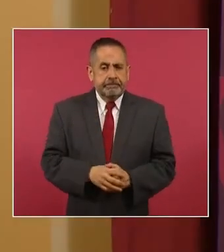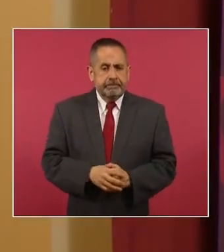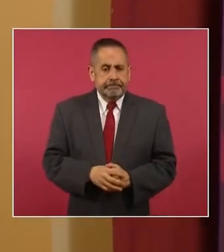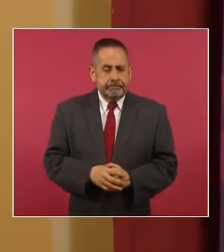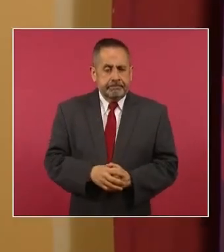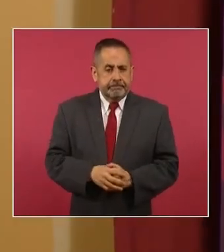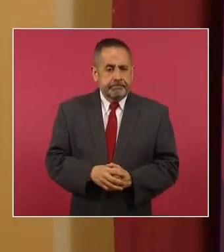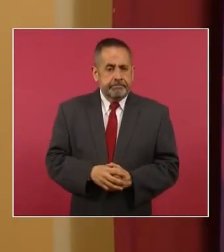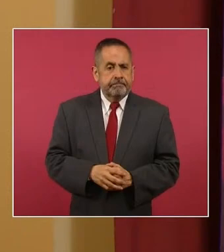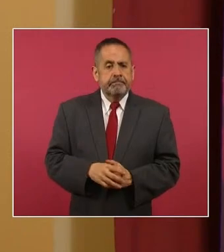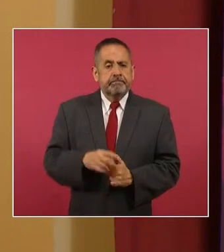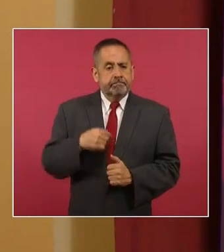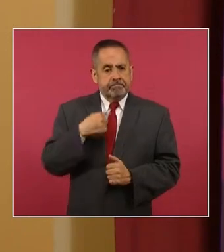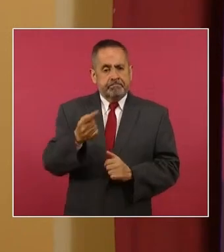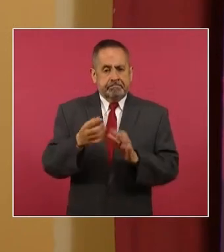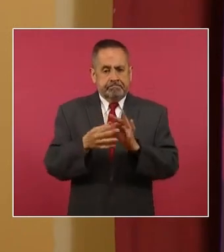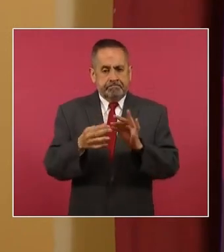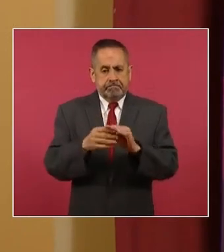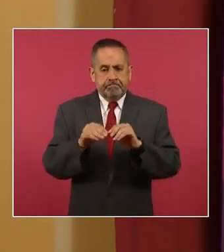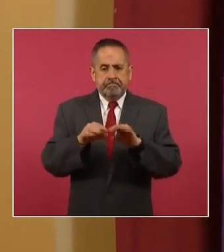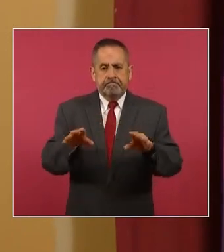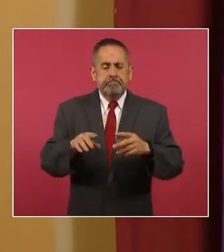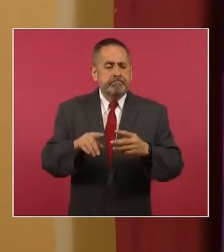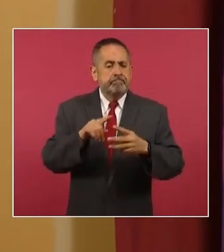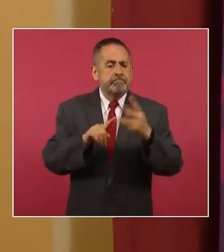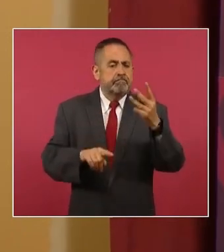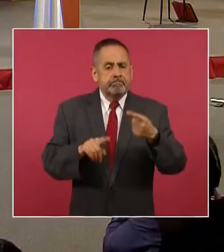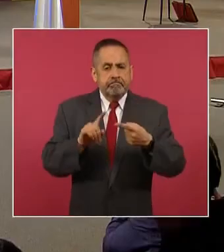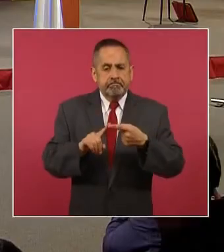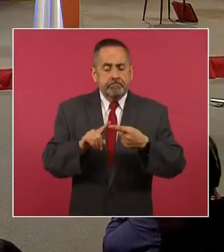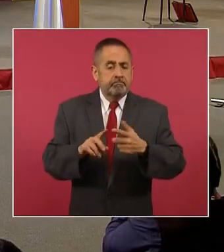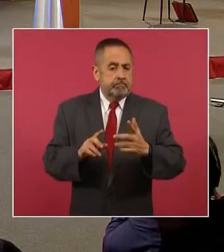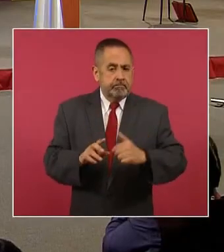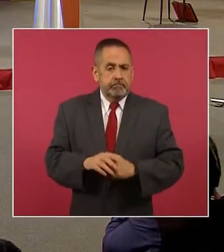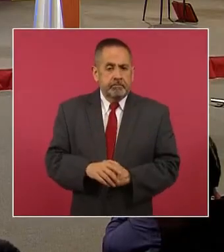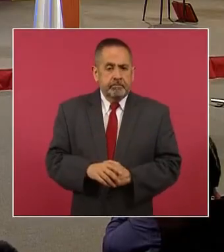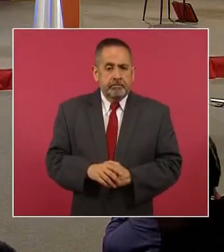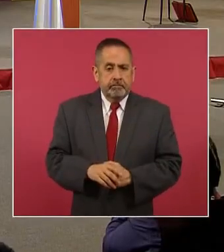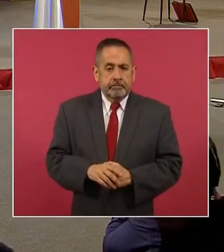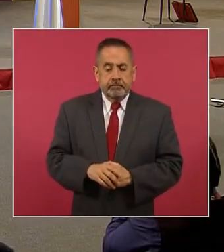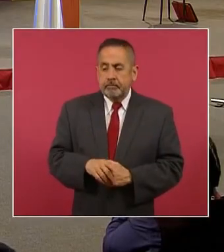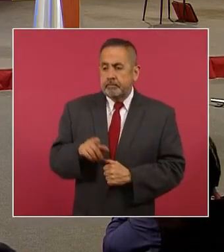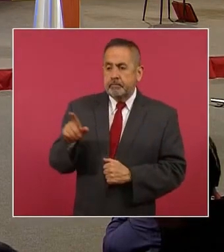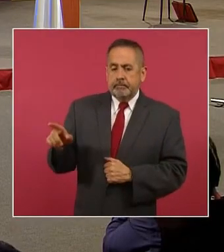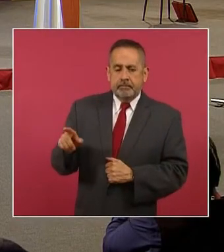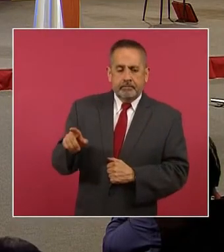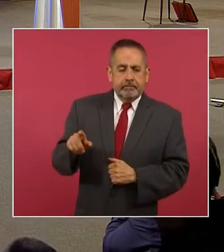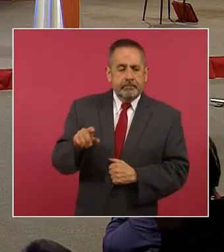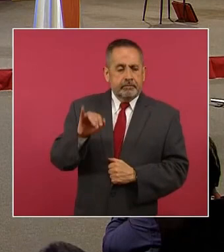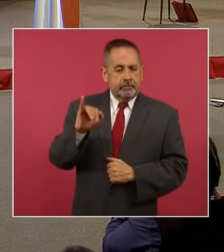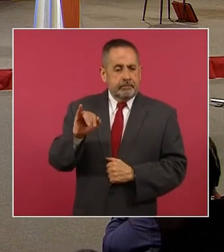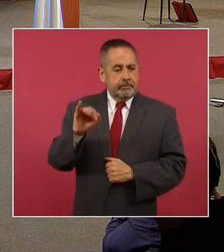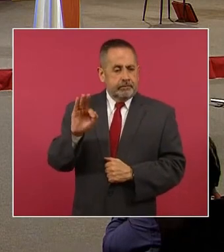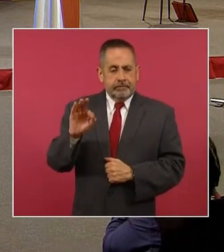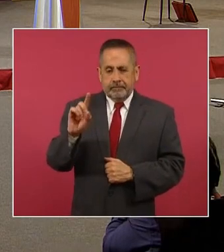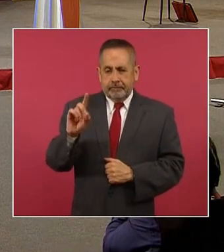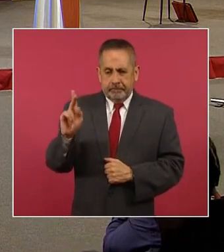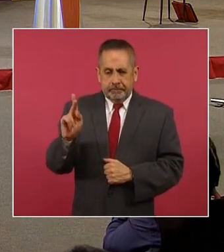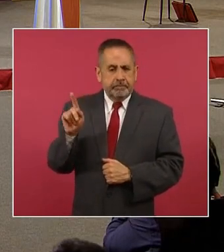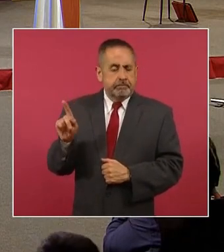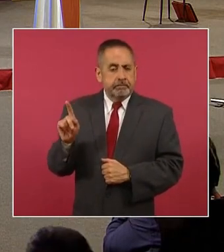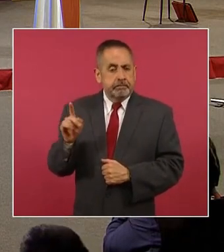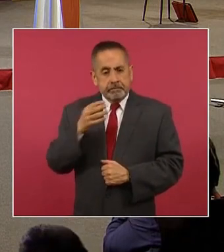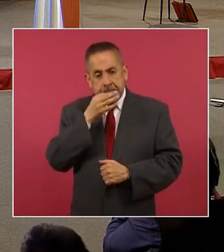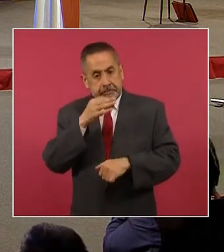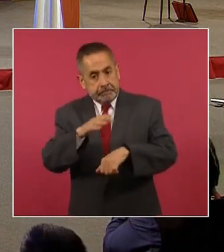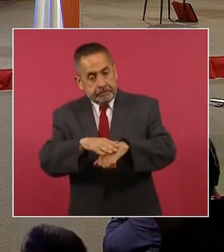tres situaciones para informar en qué estamos. El Instituto Federal de Defensoría Pública informó que el